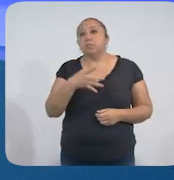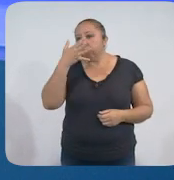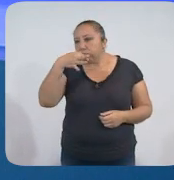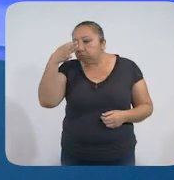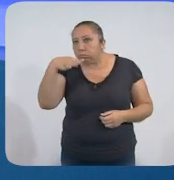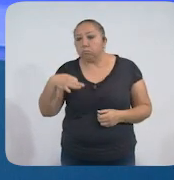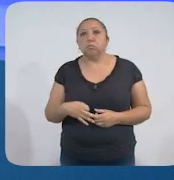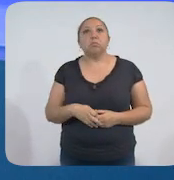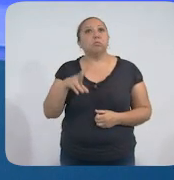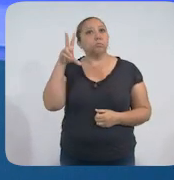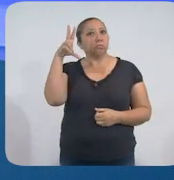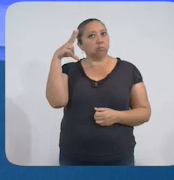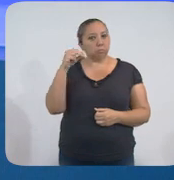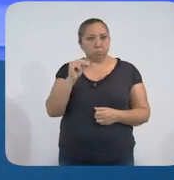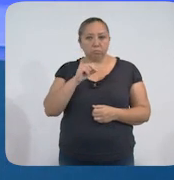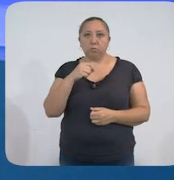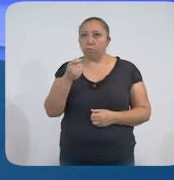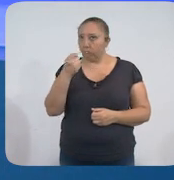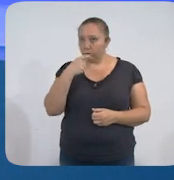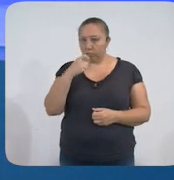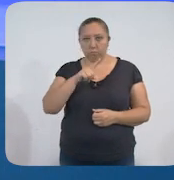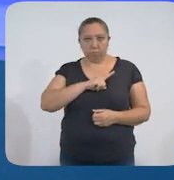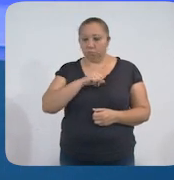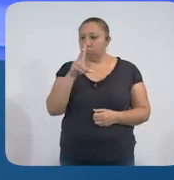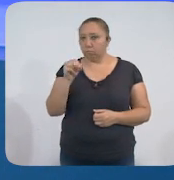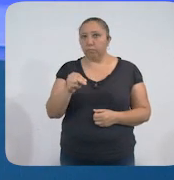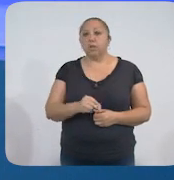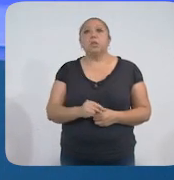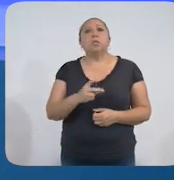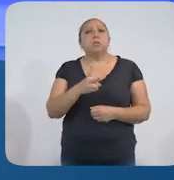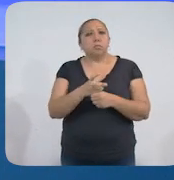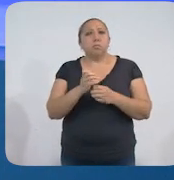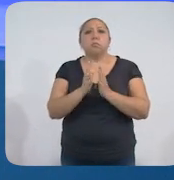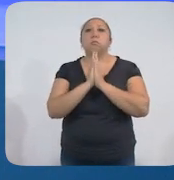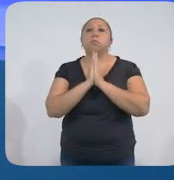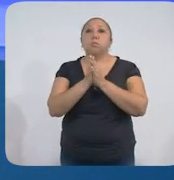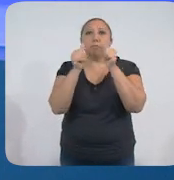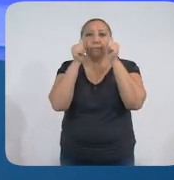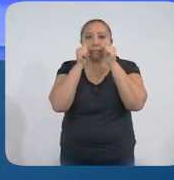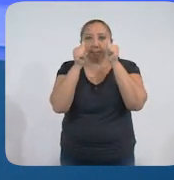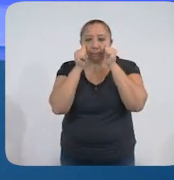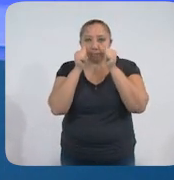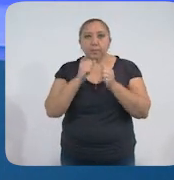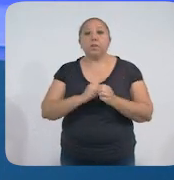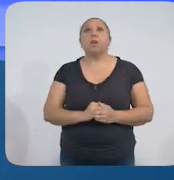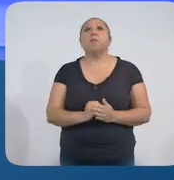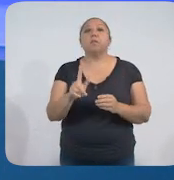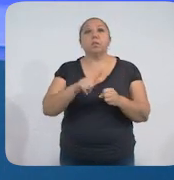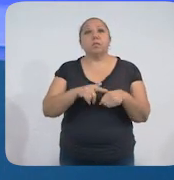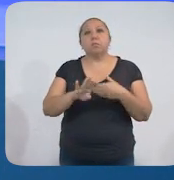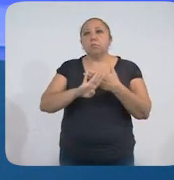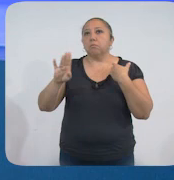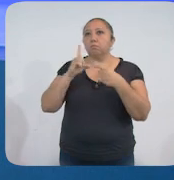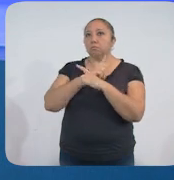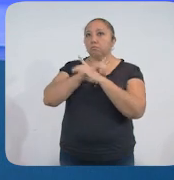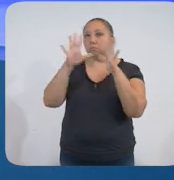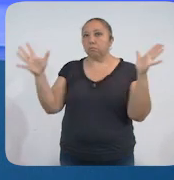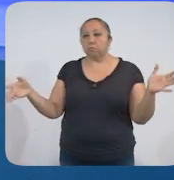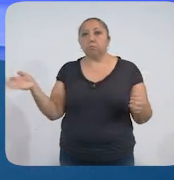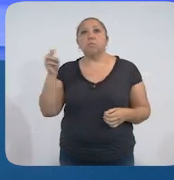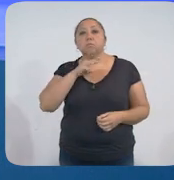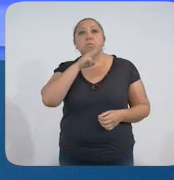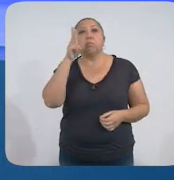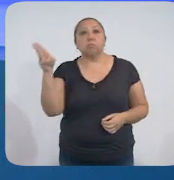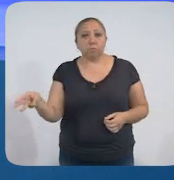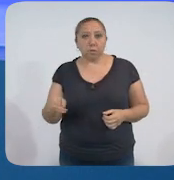resfriado o gripe y no automedicarse. Invitamos a la población a estar atenta a los avisos oficiales y evitar difundir mensajes o audios